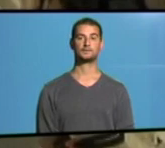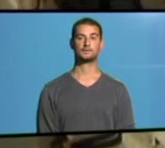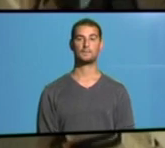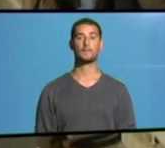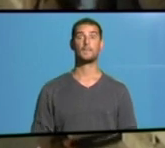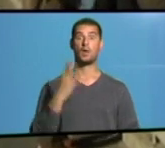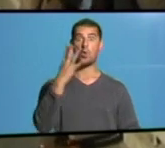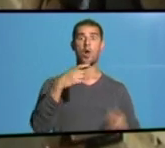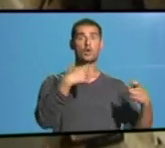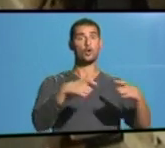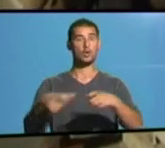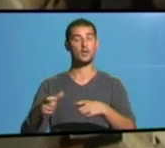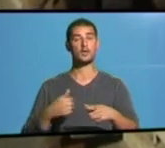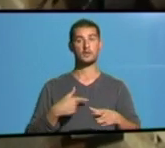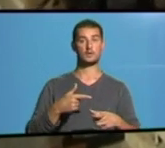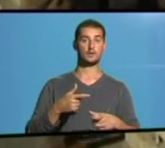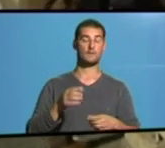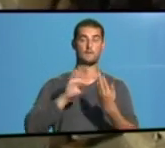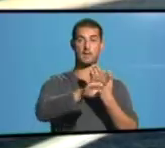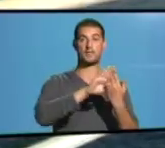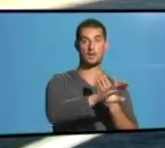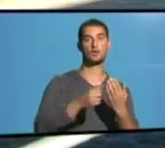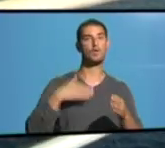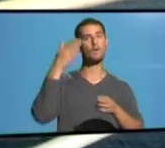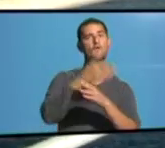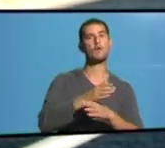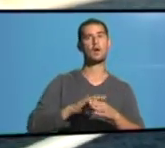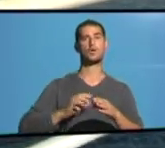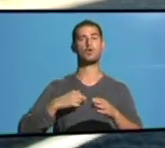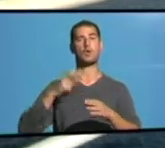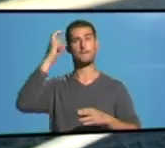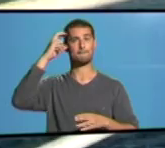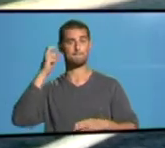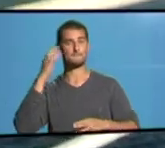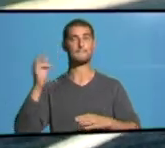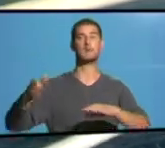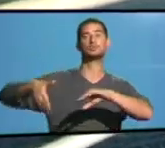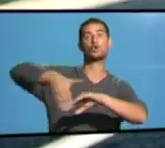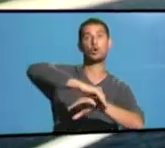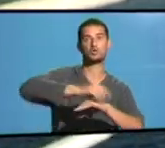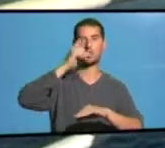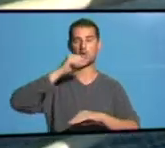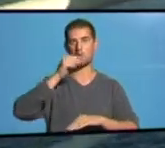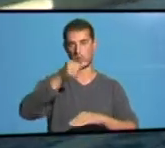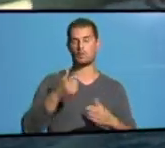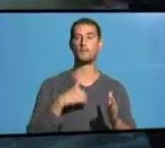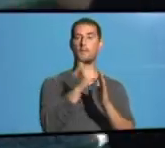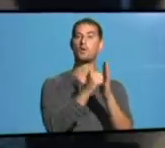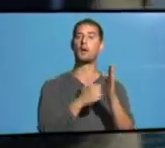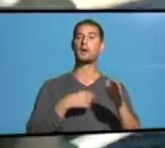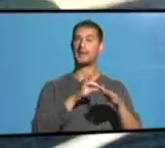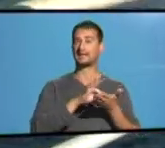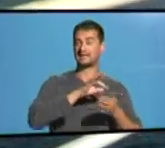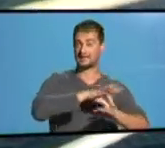Catro colectivos veciñais da provincia chegáronse esta semana a Mariña e Porto Marín con quilómetro cero. O programa de visitas guiadas permitiu a máis